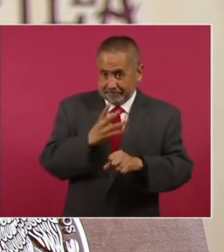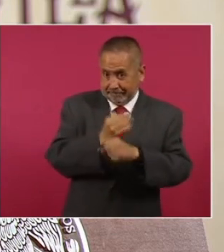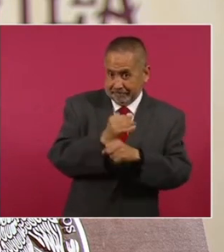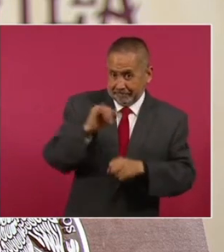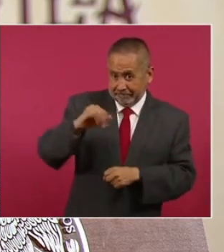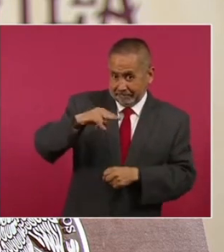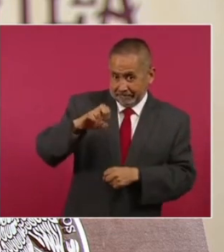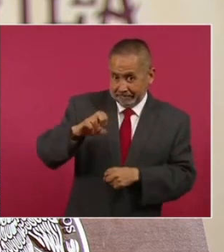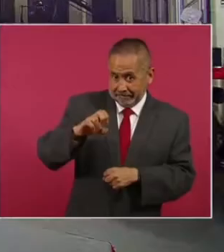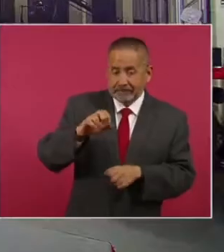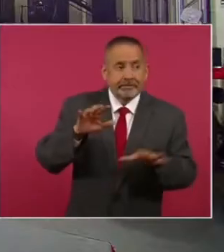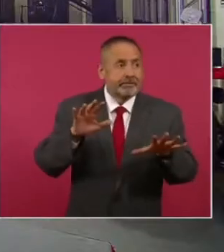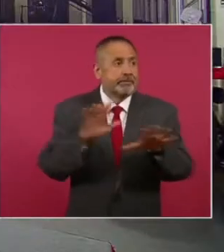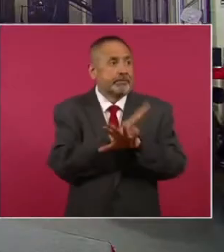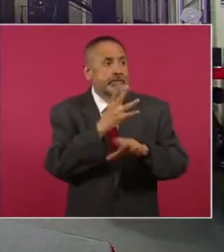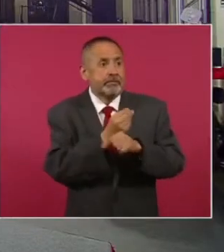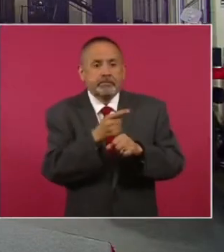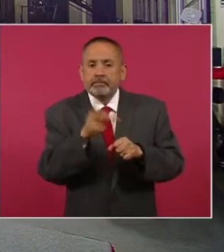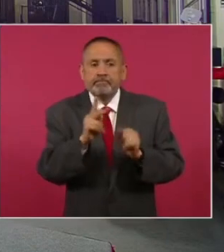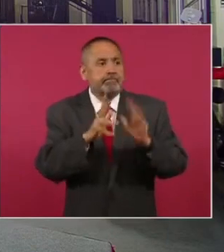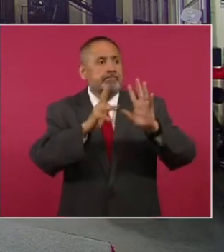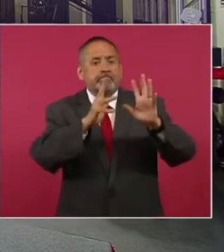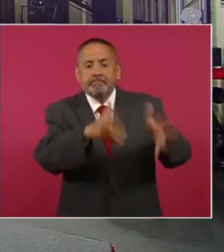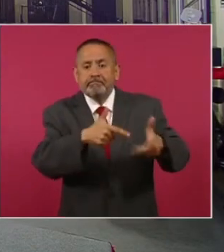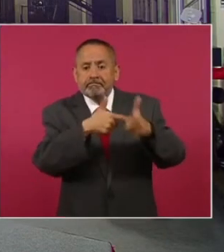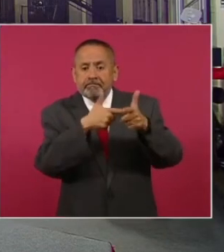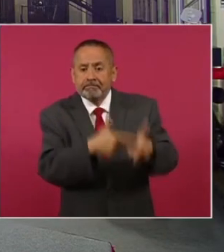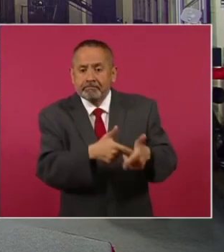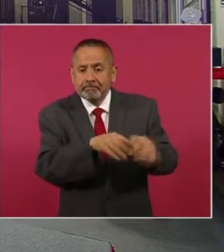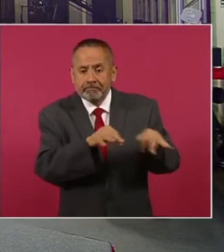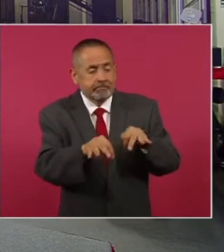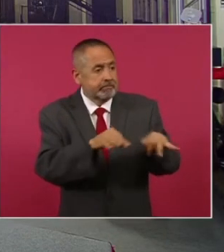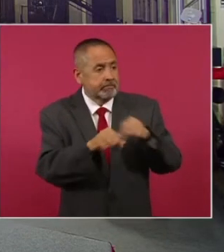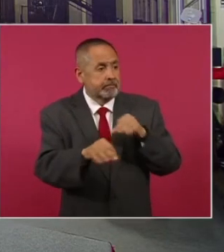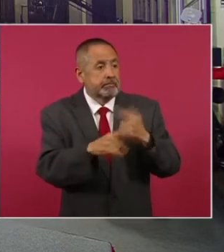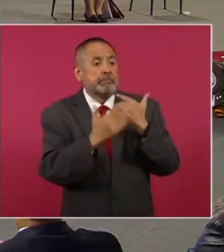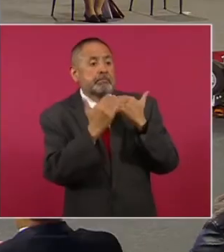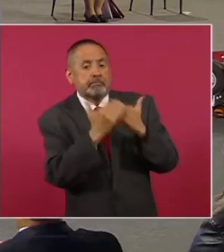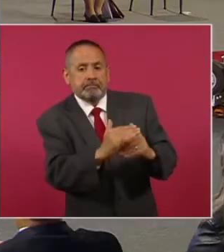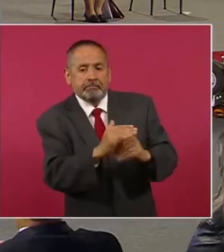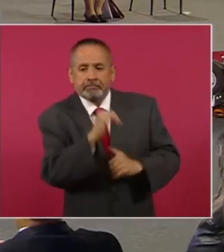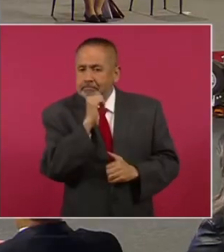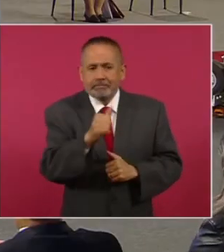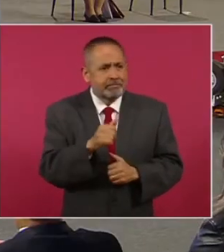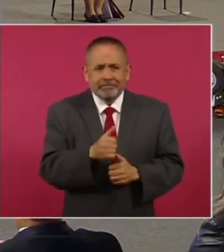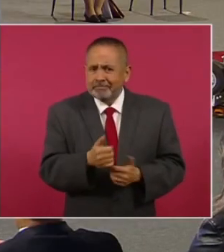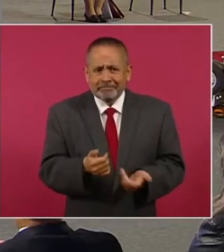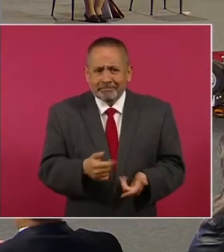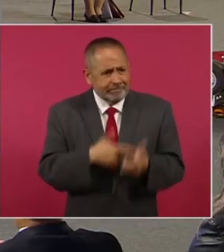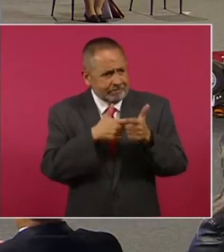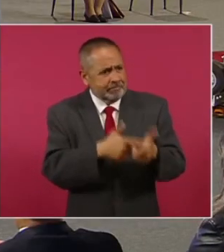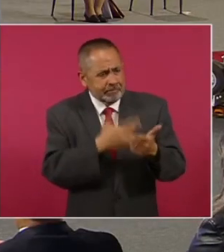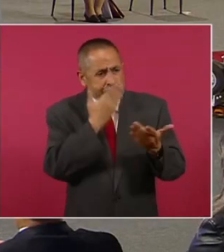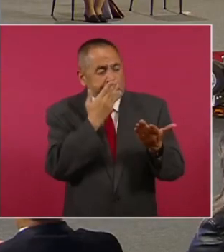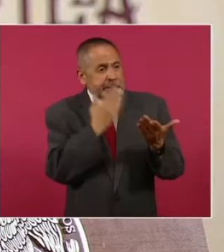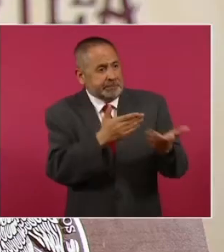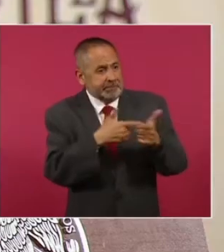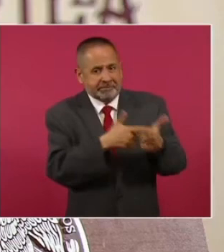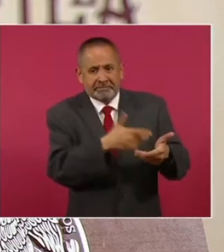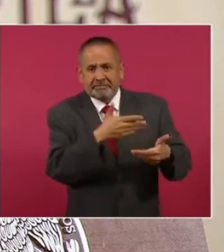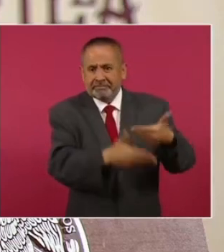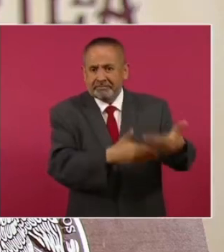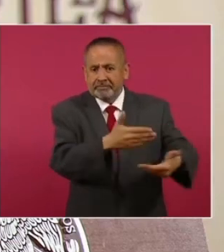pero no afecta su funcionalidad ni limita el cumplimiento de sus tareas. Se busca